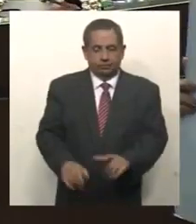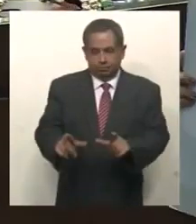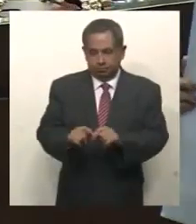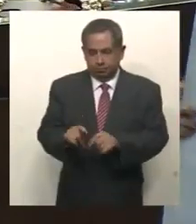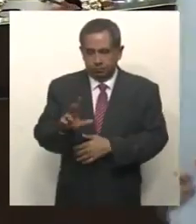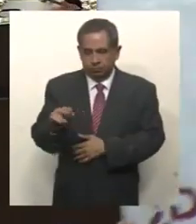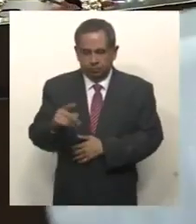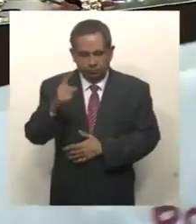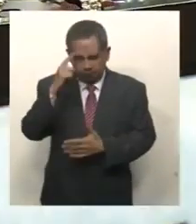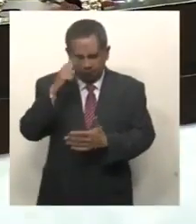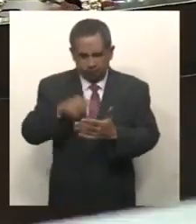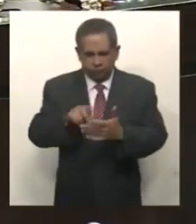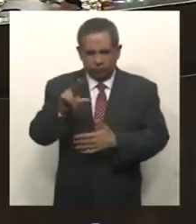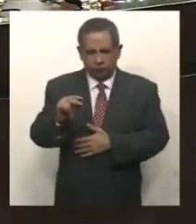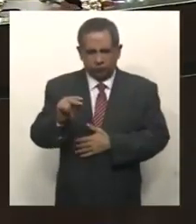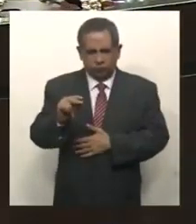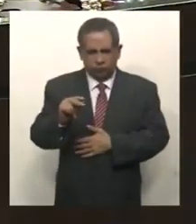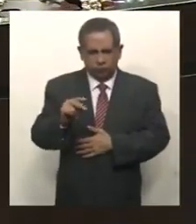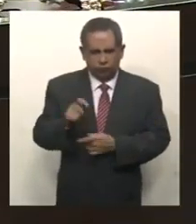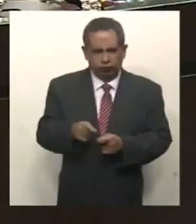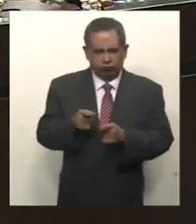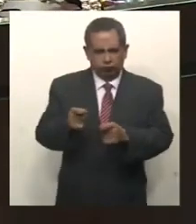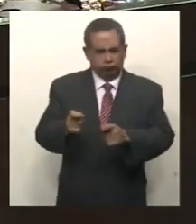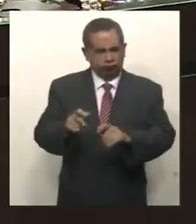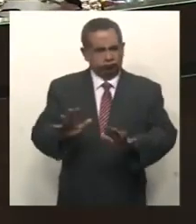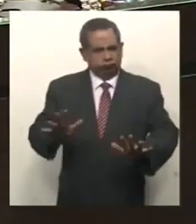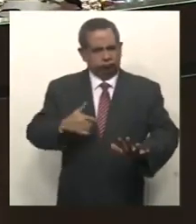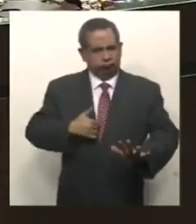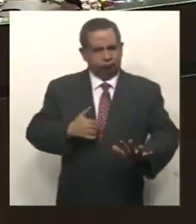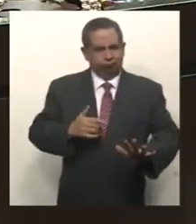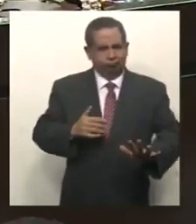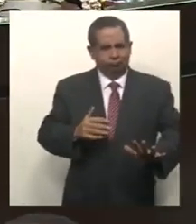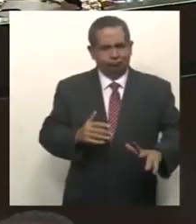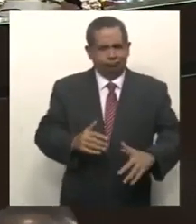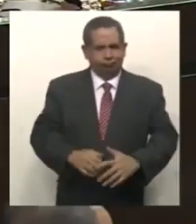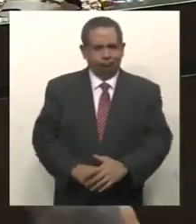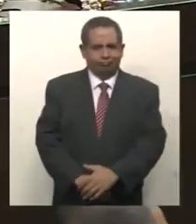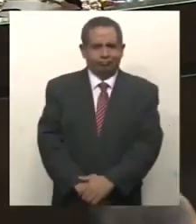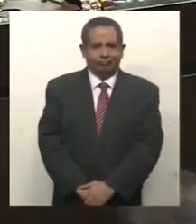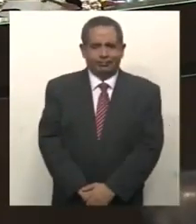No, claro que no. Yo nada más voy a gobernar 25 años.